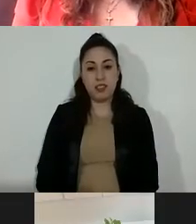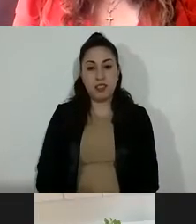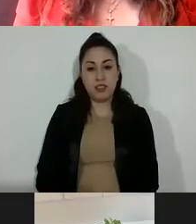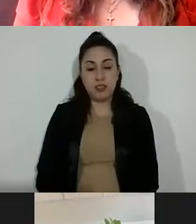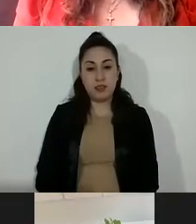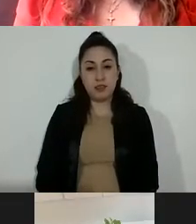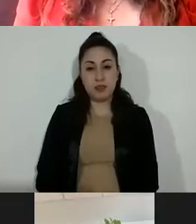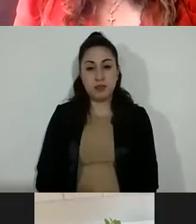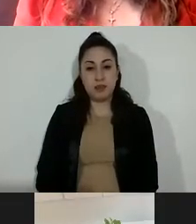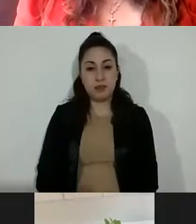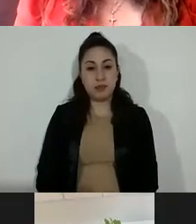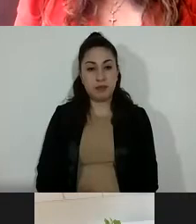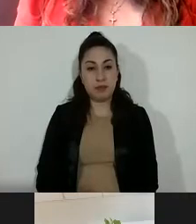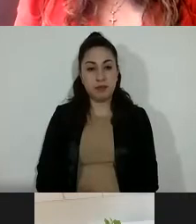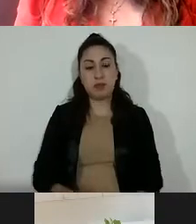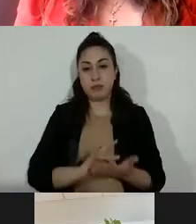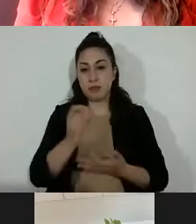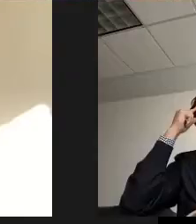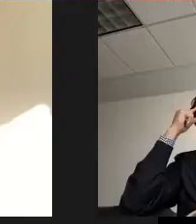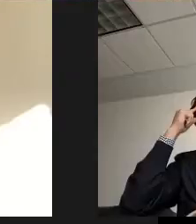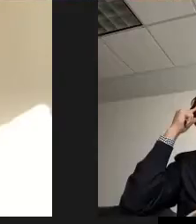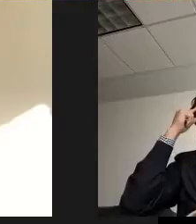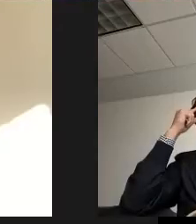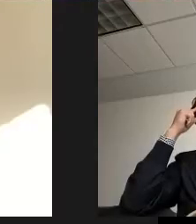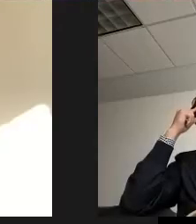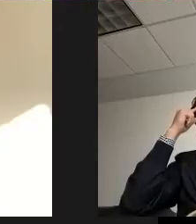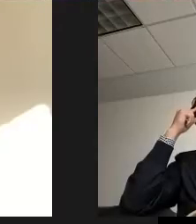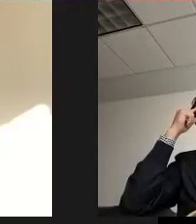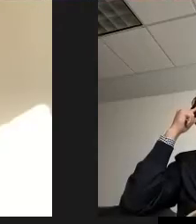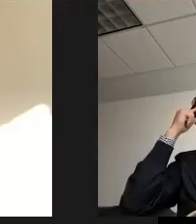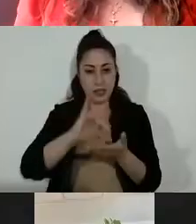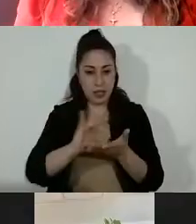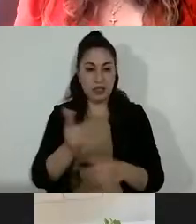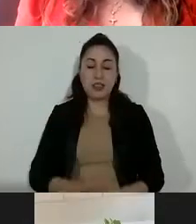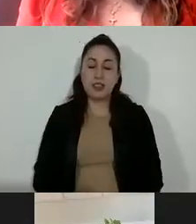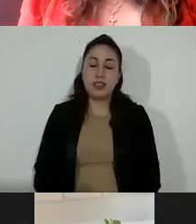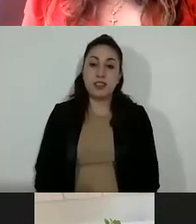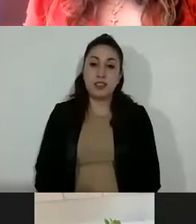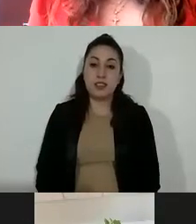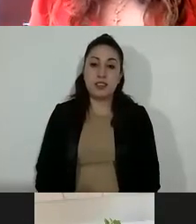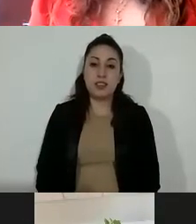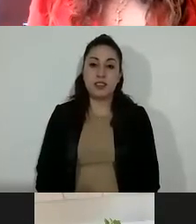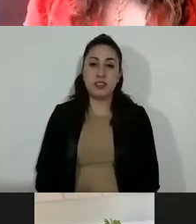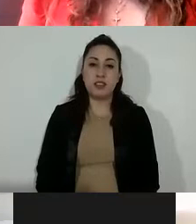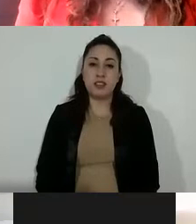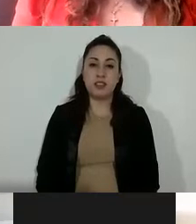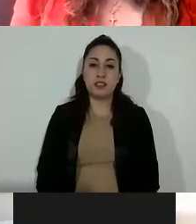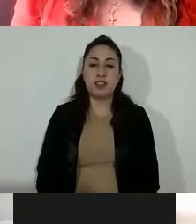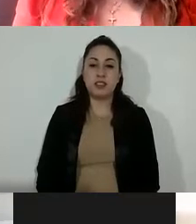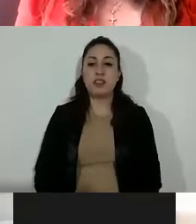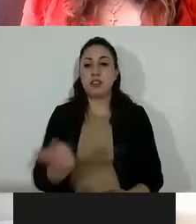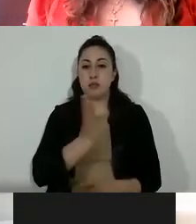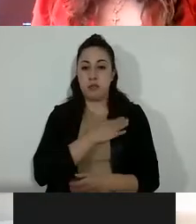Muchas gracias, diputados, por sus aportaciones e intervenciones. Pues claramente hay una serie de